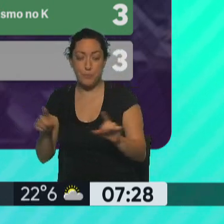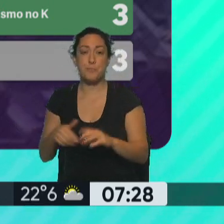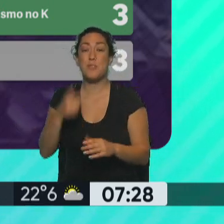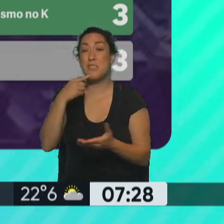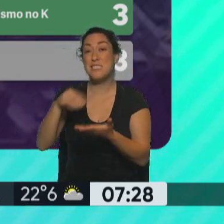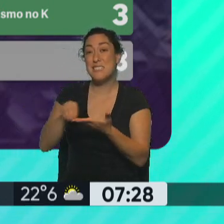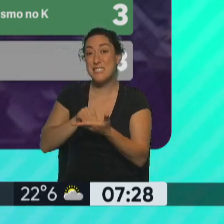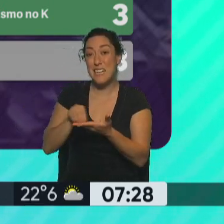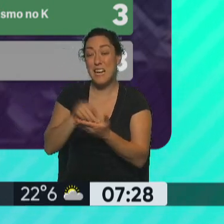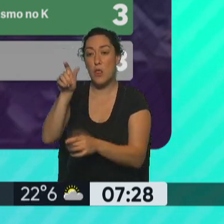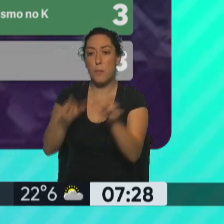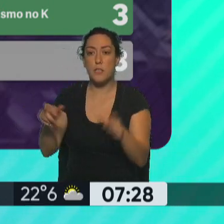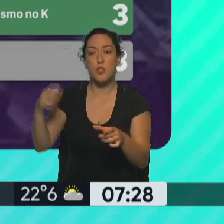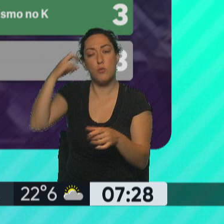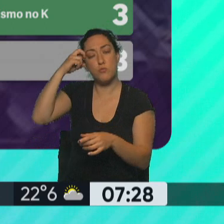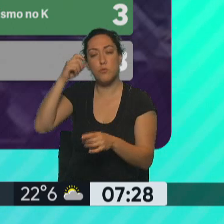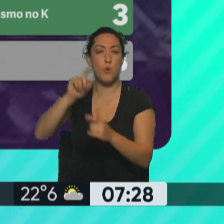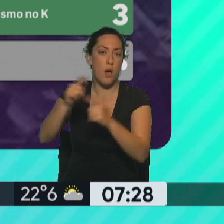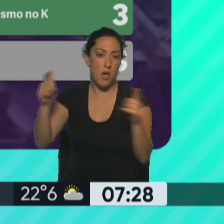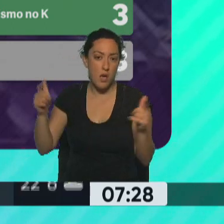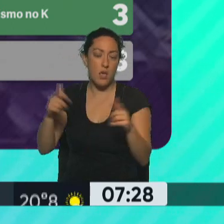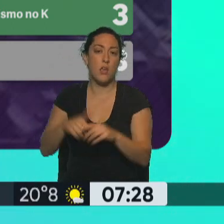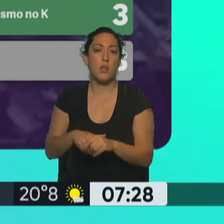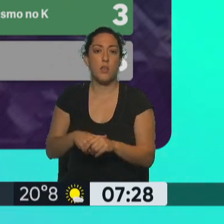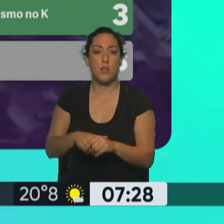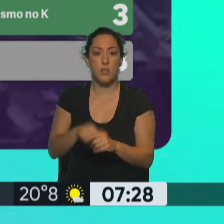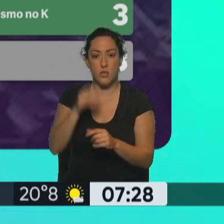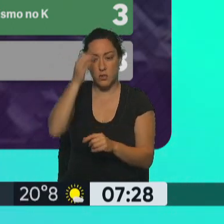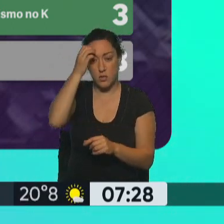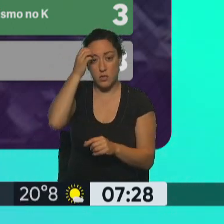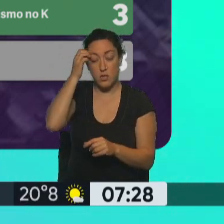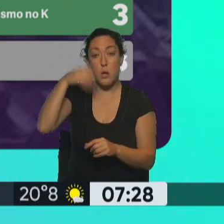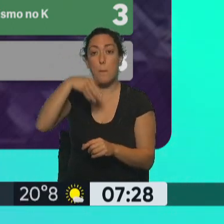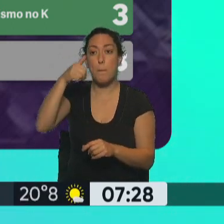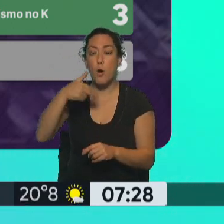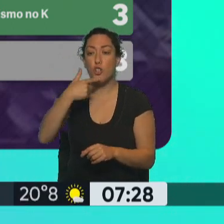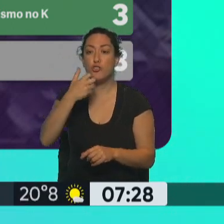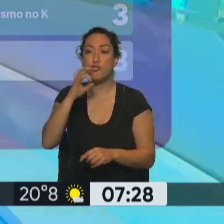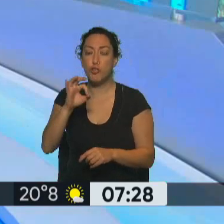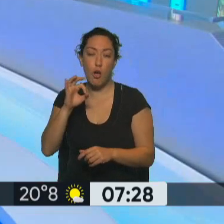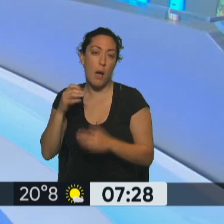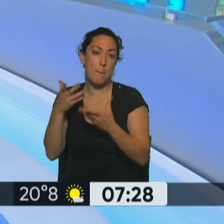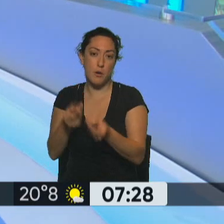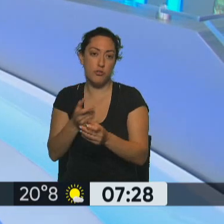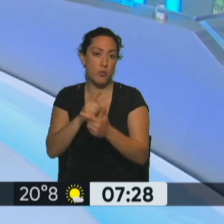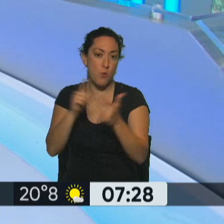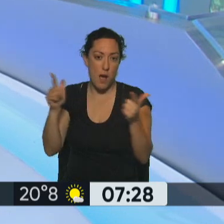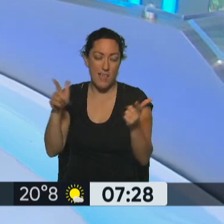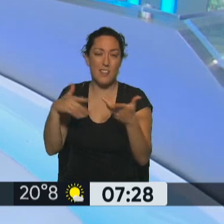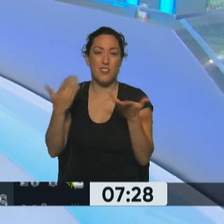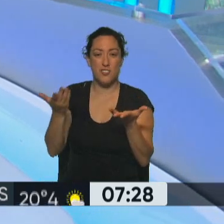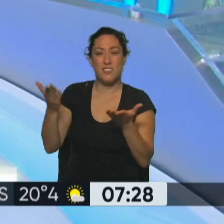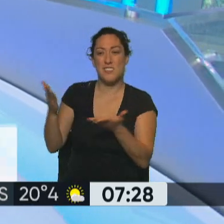hay senadores de la coalición cívica, no hay senadores que responden a Emilio Monzó, por ejemplo, o sea que la división va a